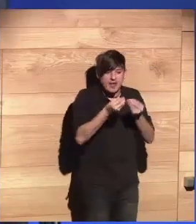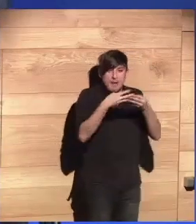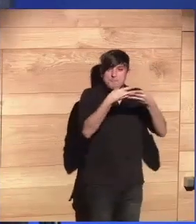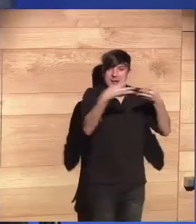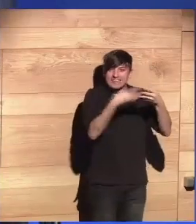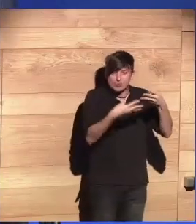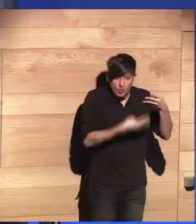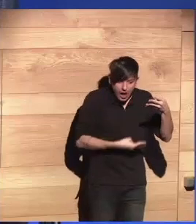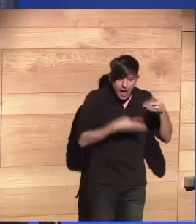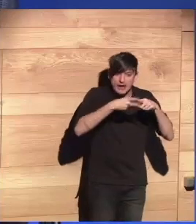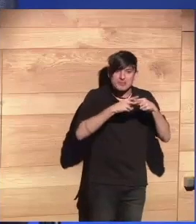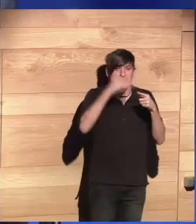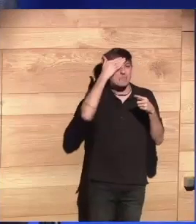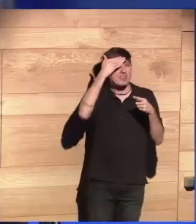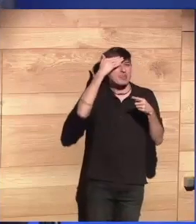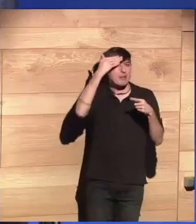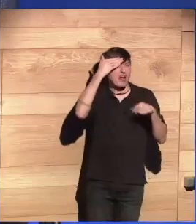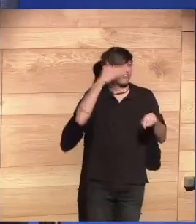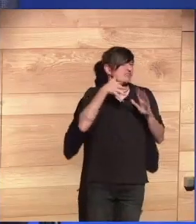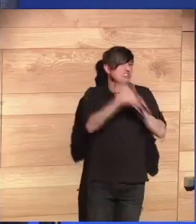partitura como herramienta principal